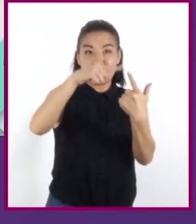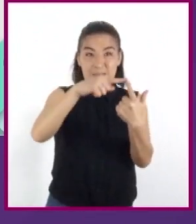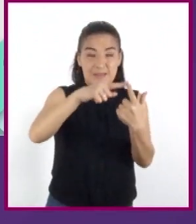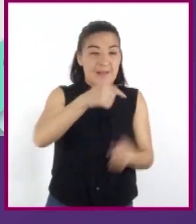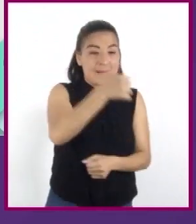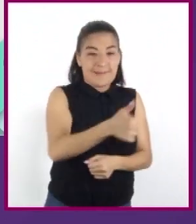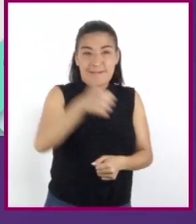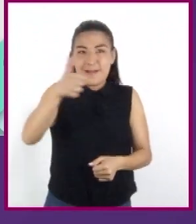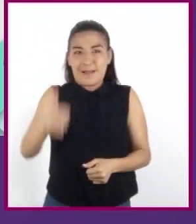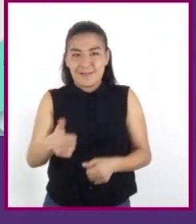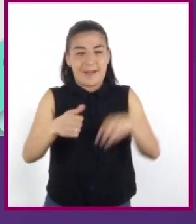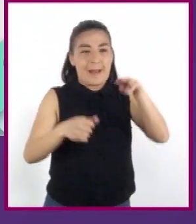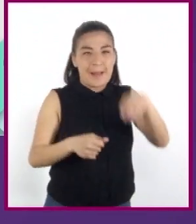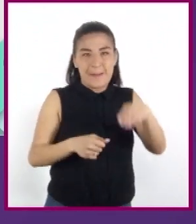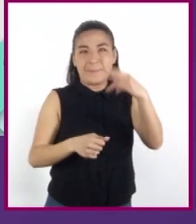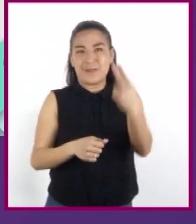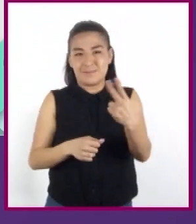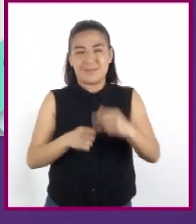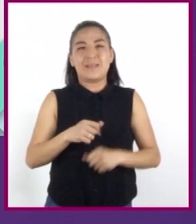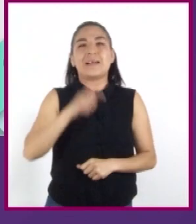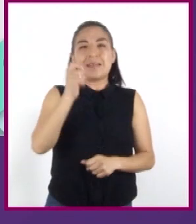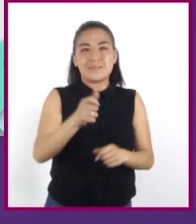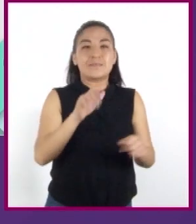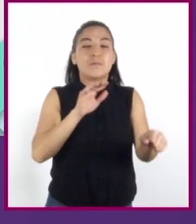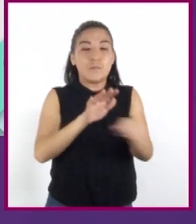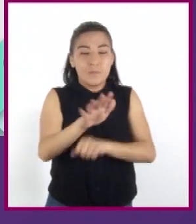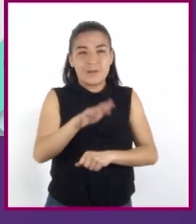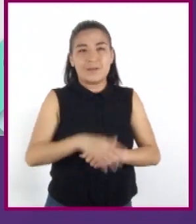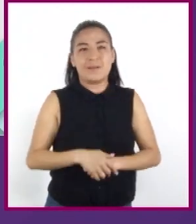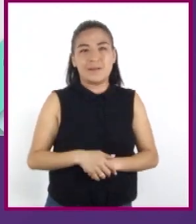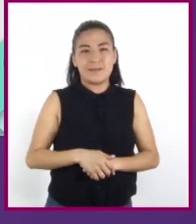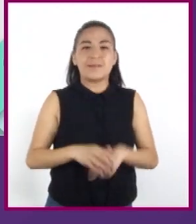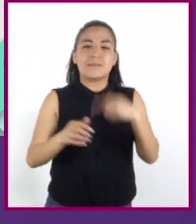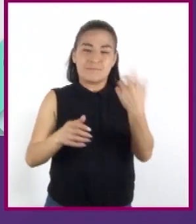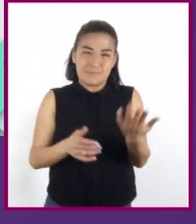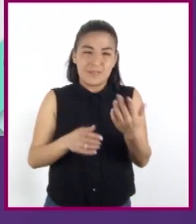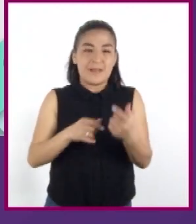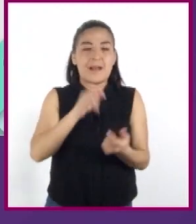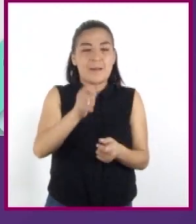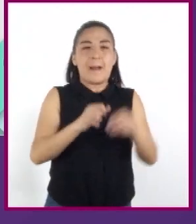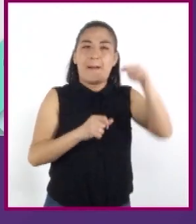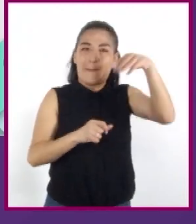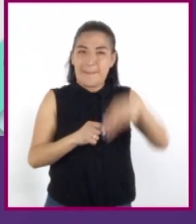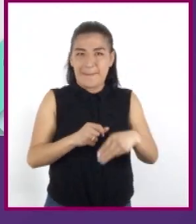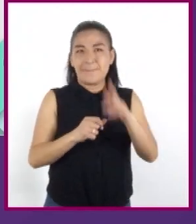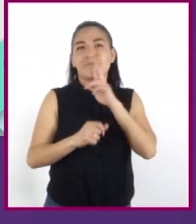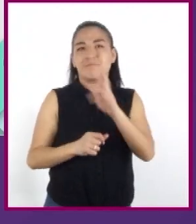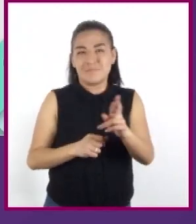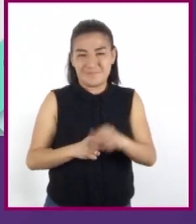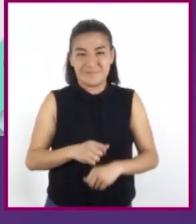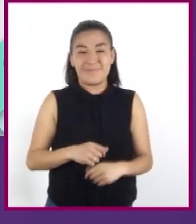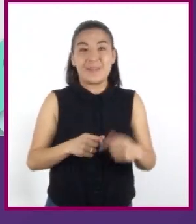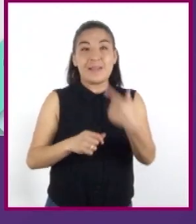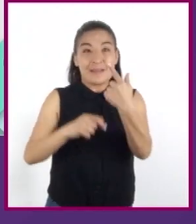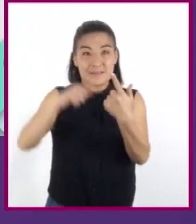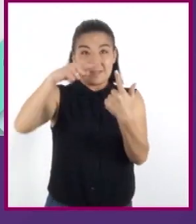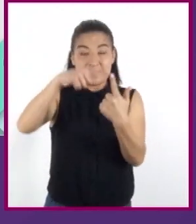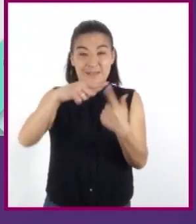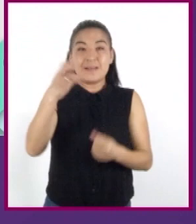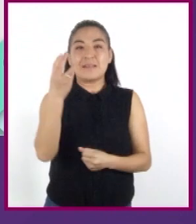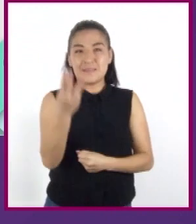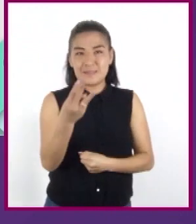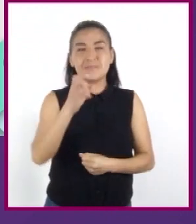uno de los términos. La raíz cuadrada de m al cuadrado es m y la raíz cuadrada de